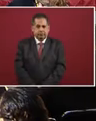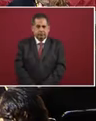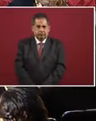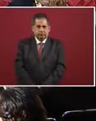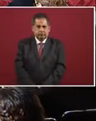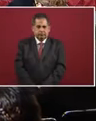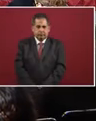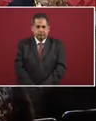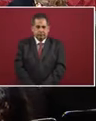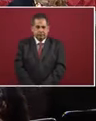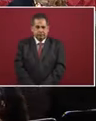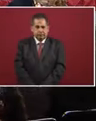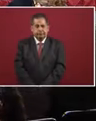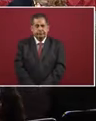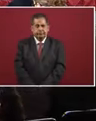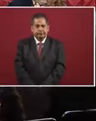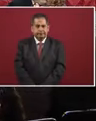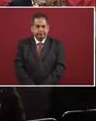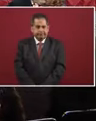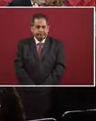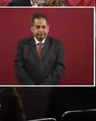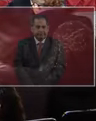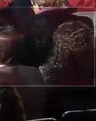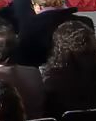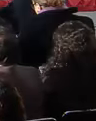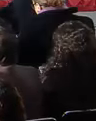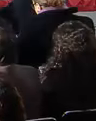Ya se acabó eso de...